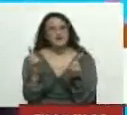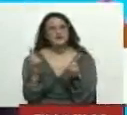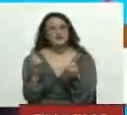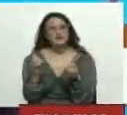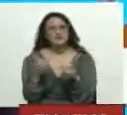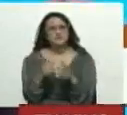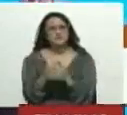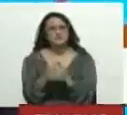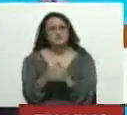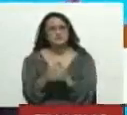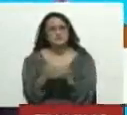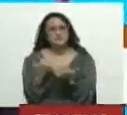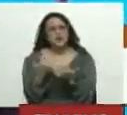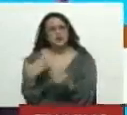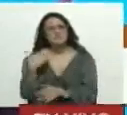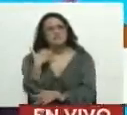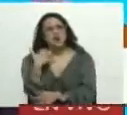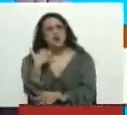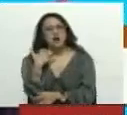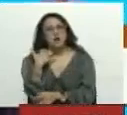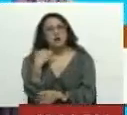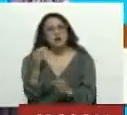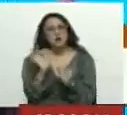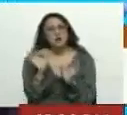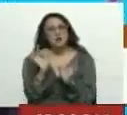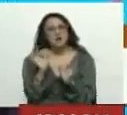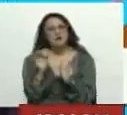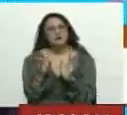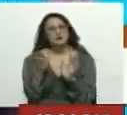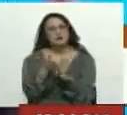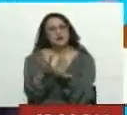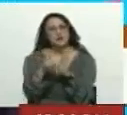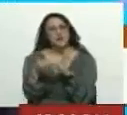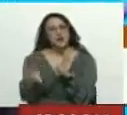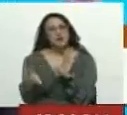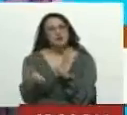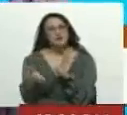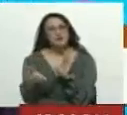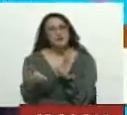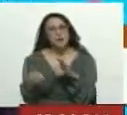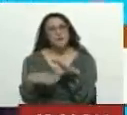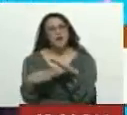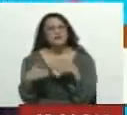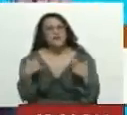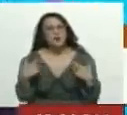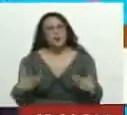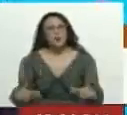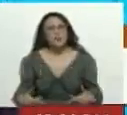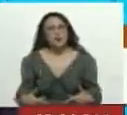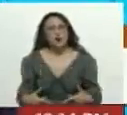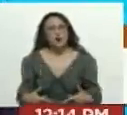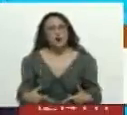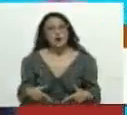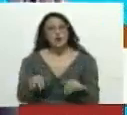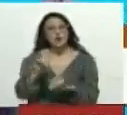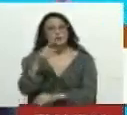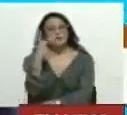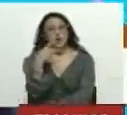no centra De ninguna forma lo que son los derechos básicos humanos y políticos